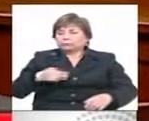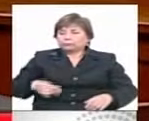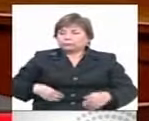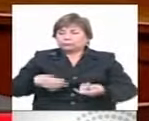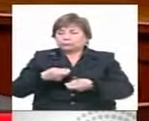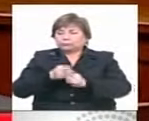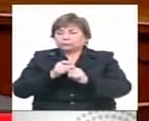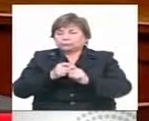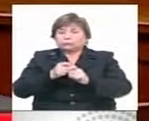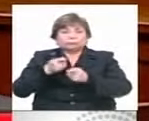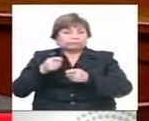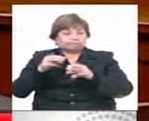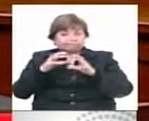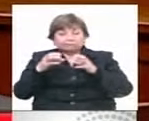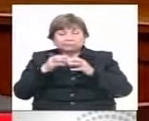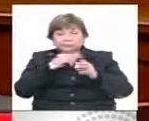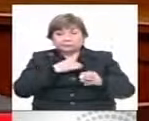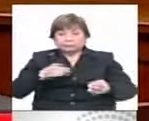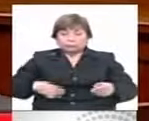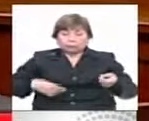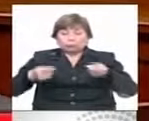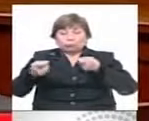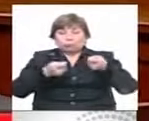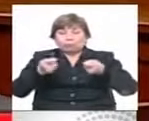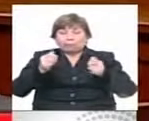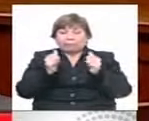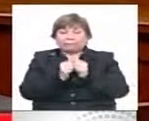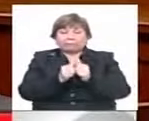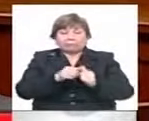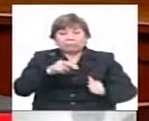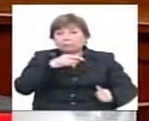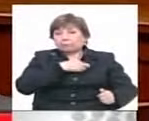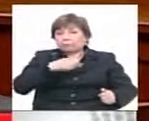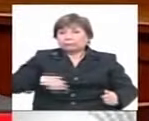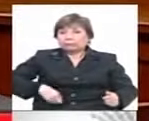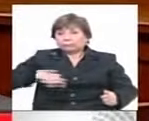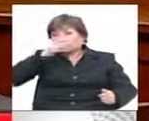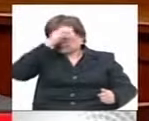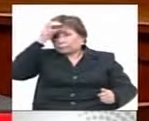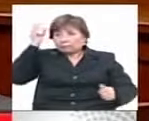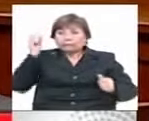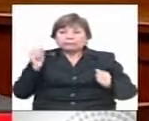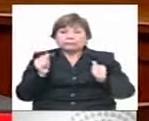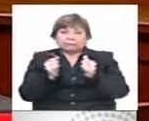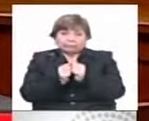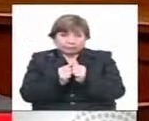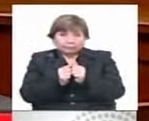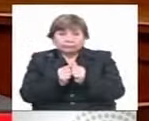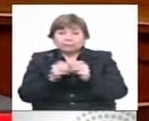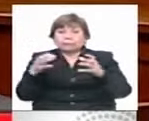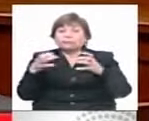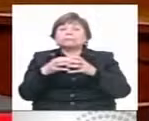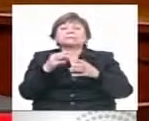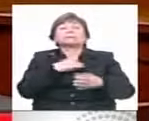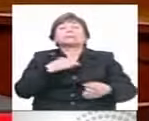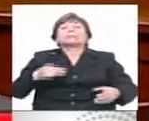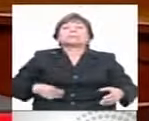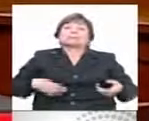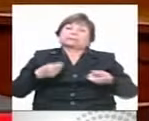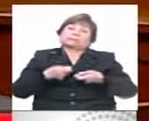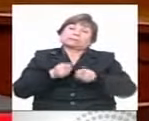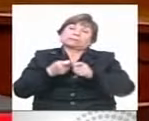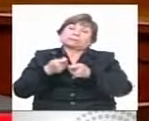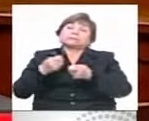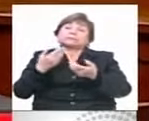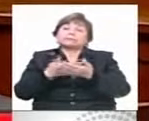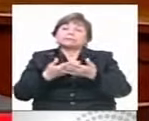Rural, que con el liderazgo del señor Presidente de la República y el acompañamiento del Consejo Nacional de Desarrollo Agrario y